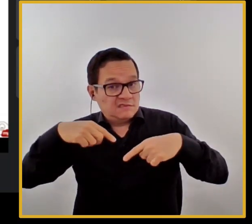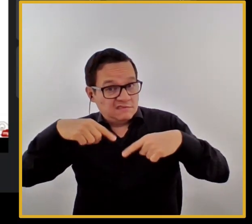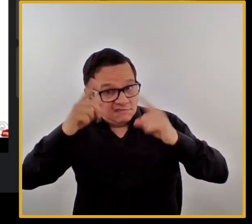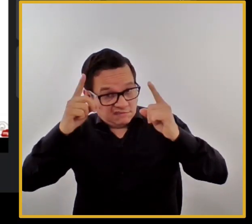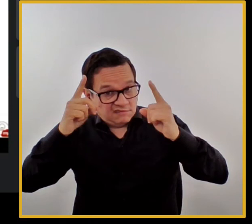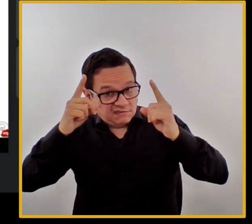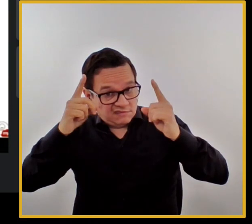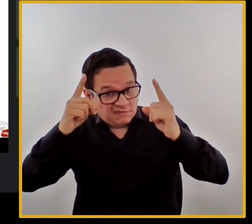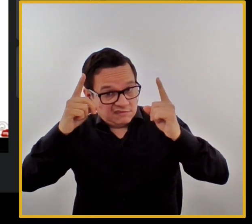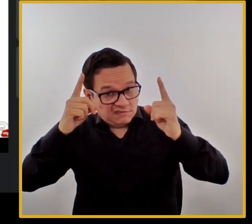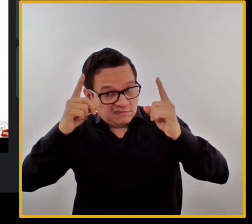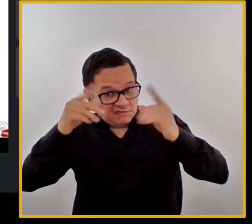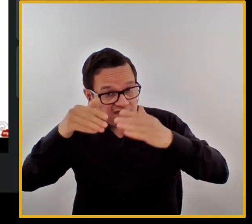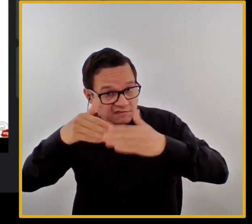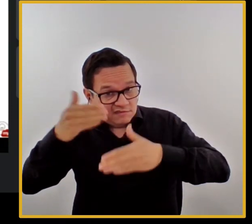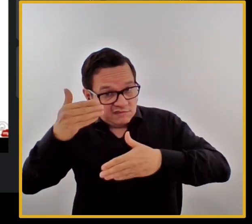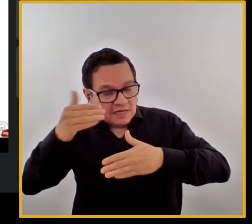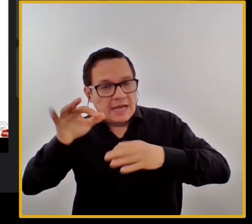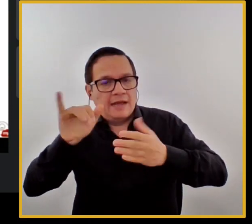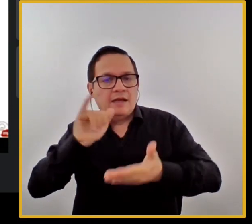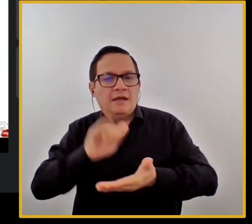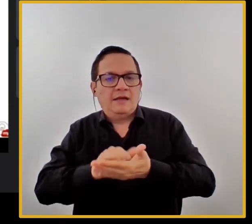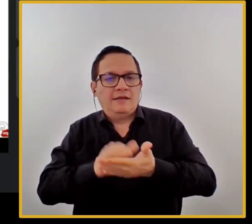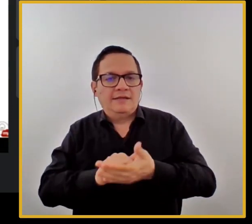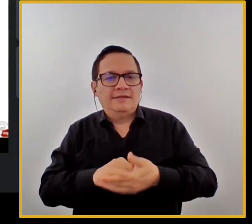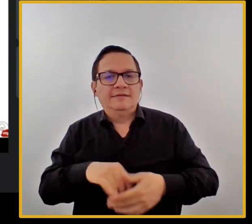que me dicen que es